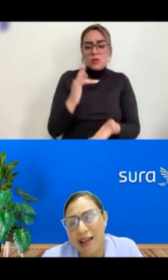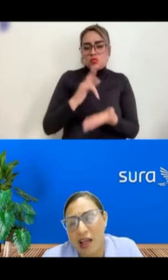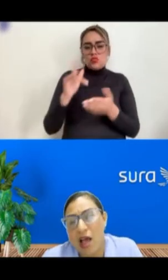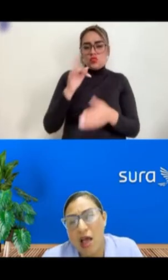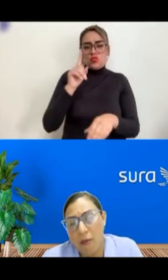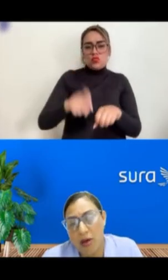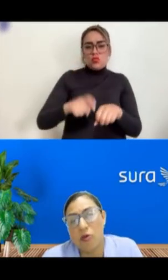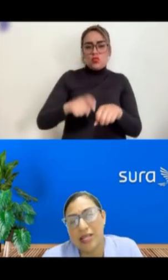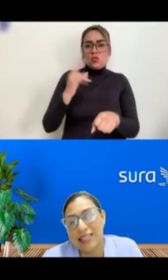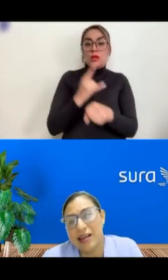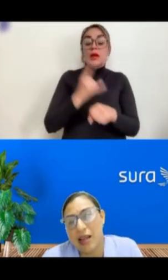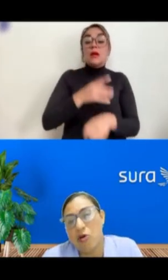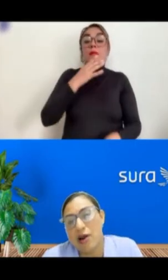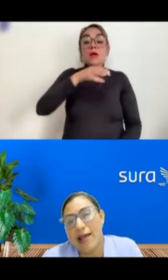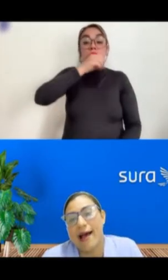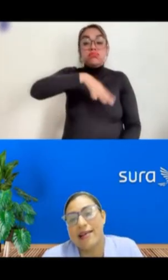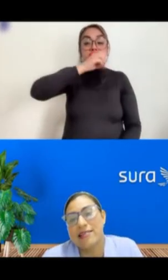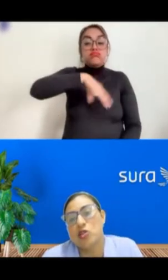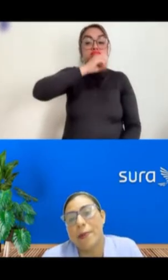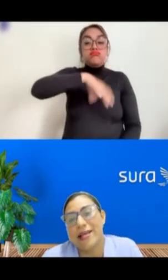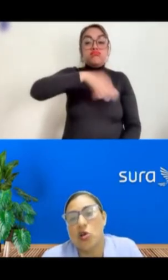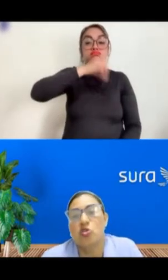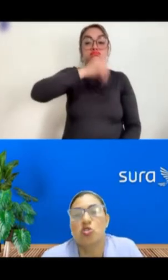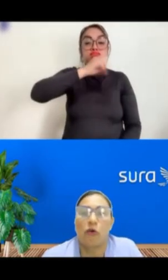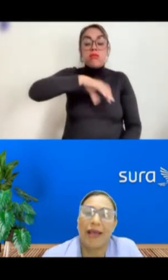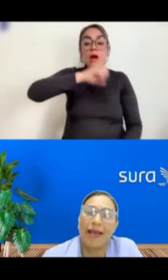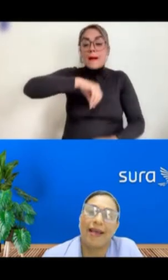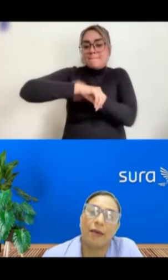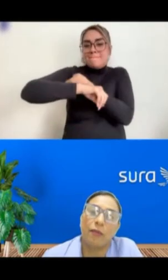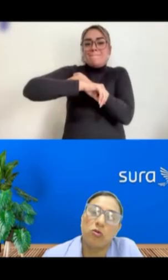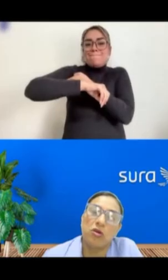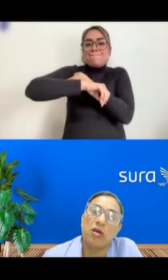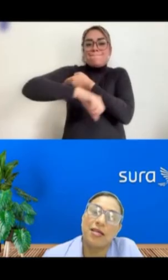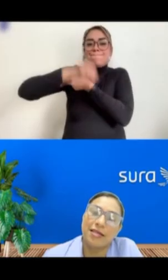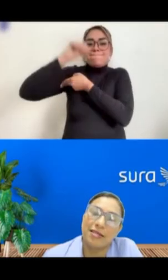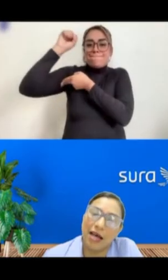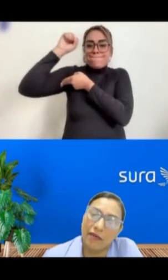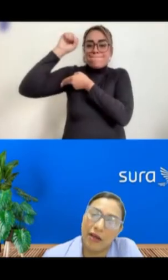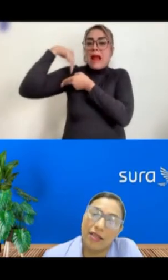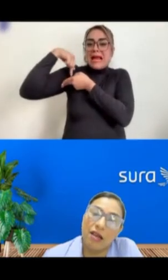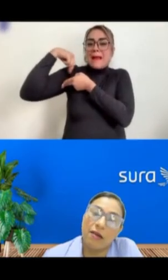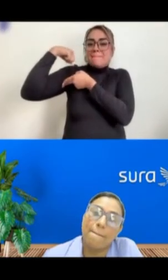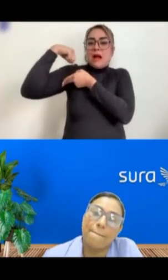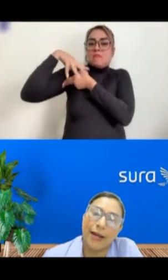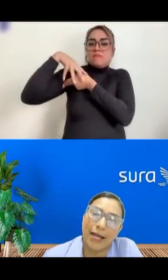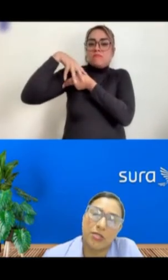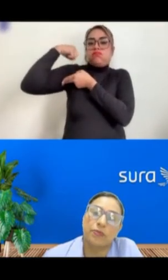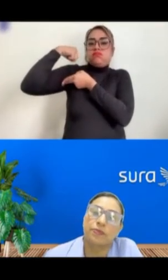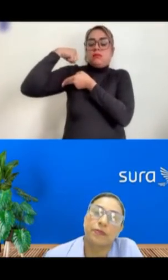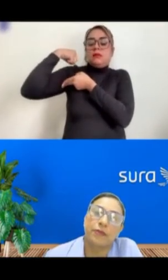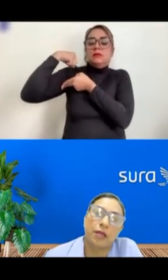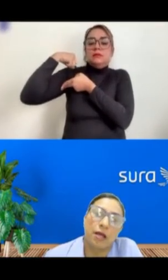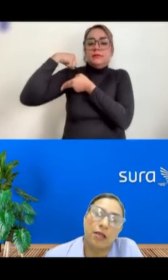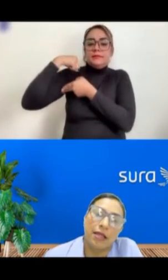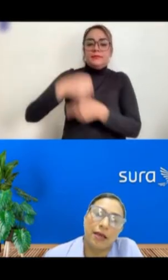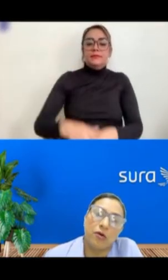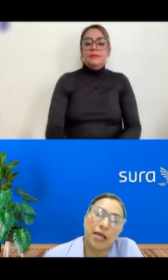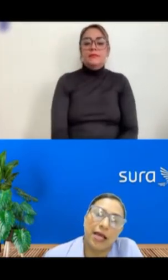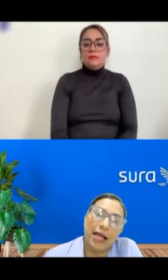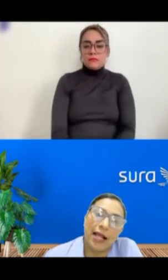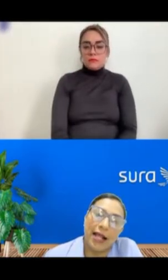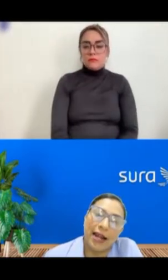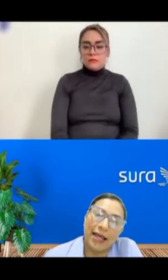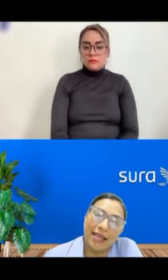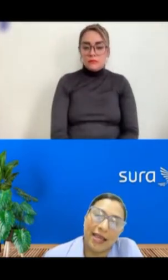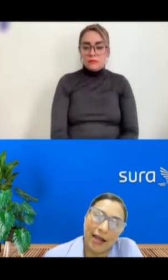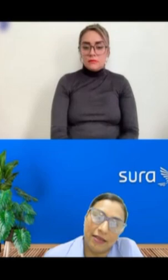una hemorragia, podamos detener la hemorragia haciendo presión sobre ese pulso, si es a nivel del brazo.